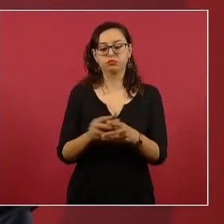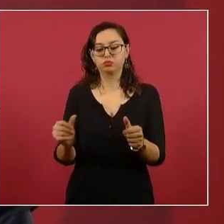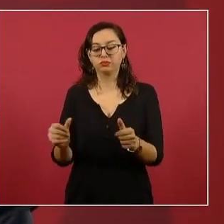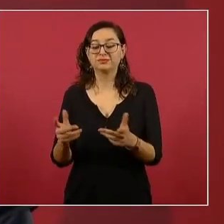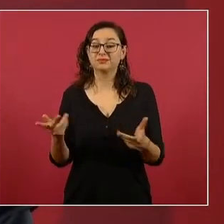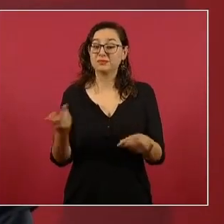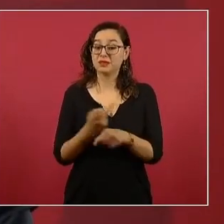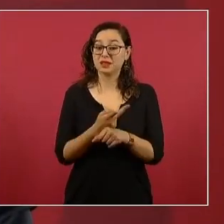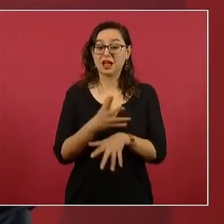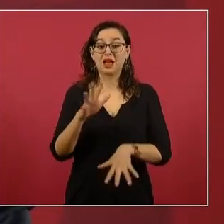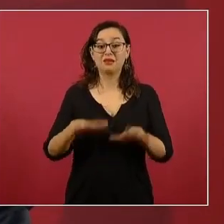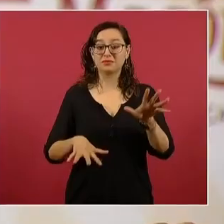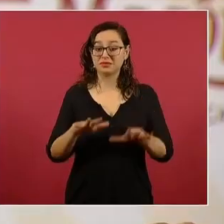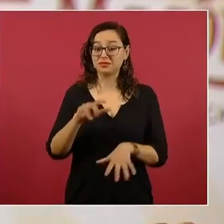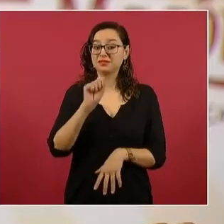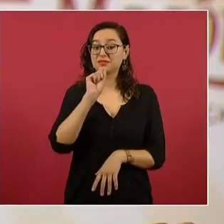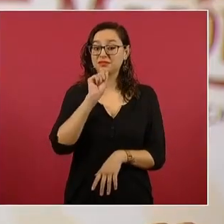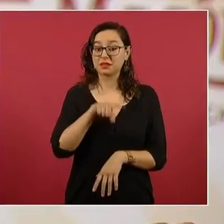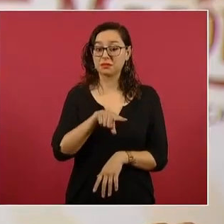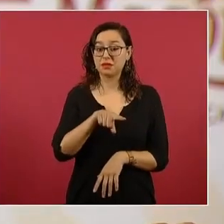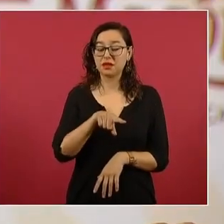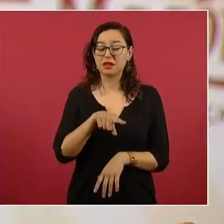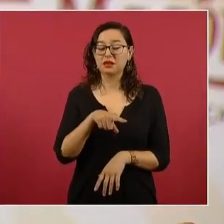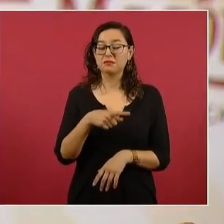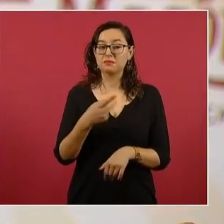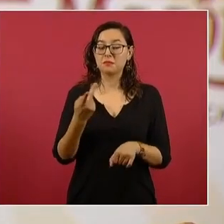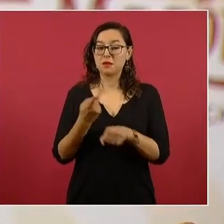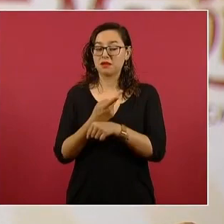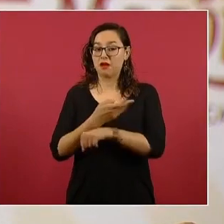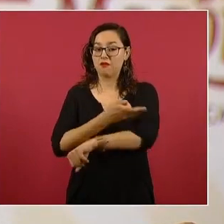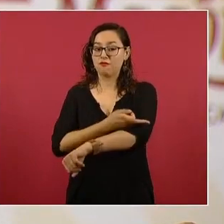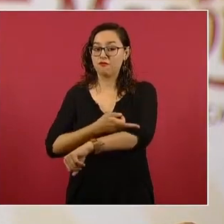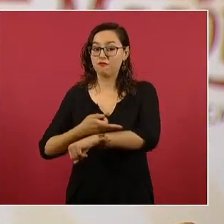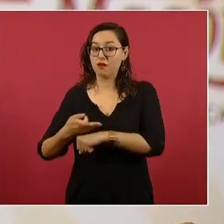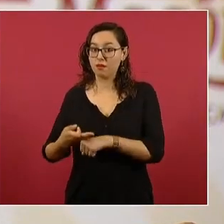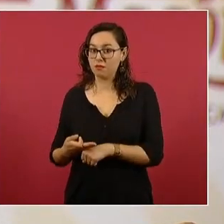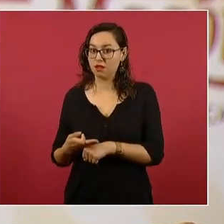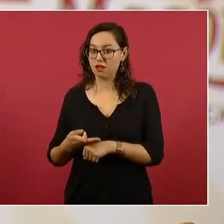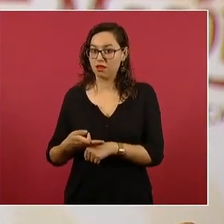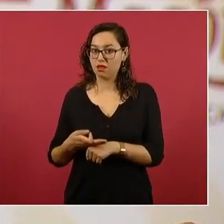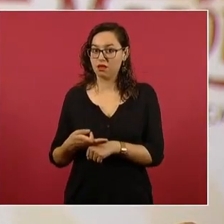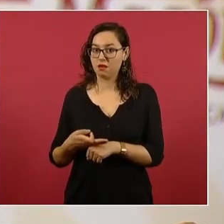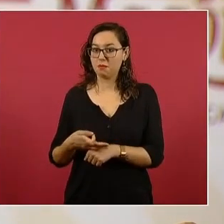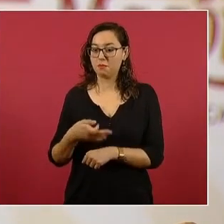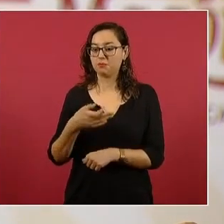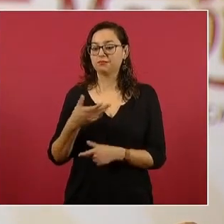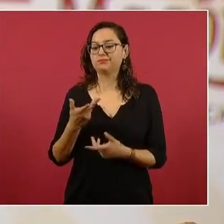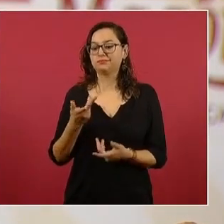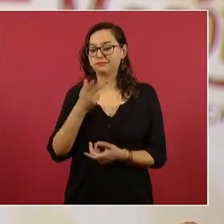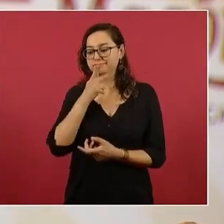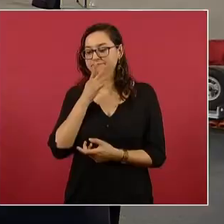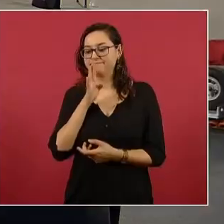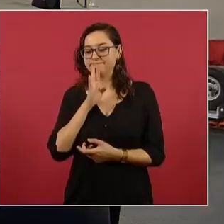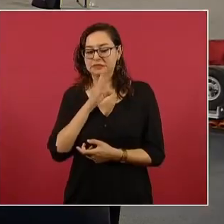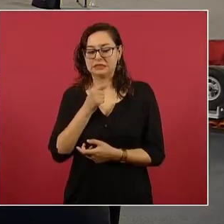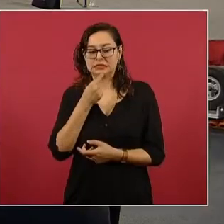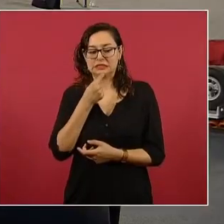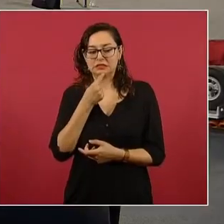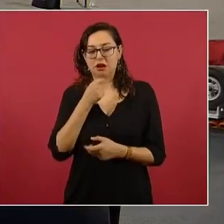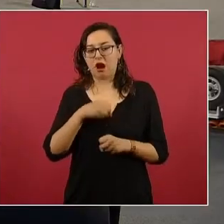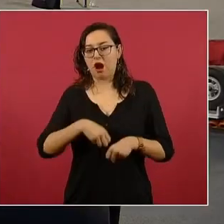abandono voluntario por problemas de carácter familiar o personal. Entonces, por eso hemos estado con algunas